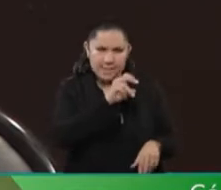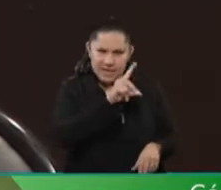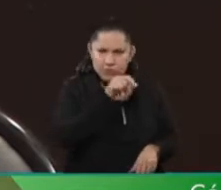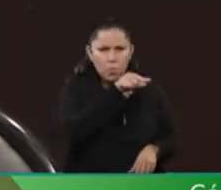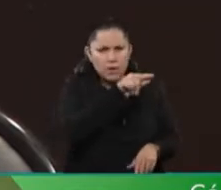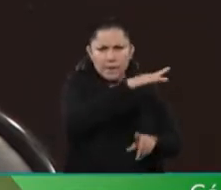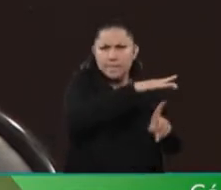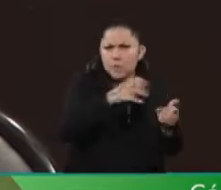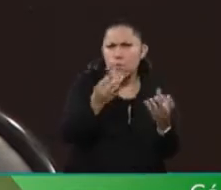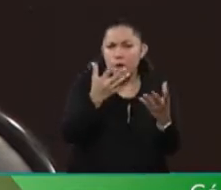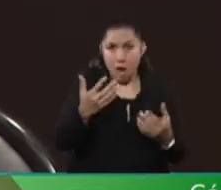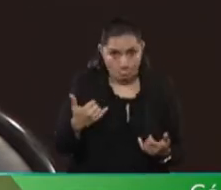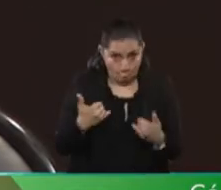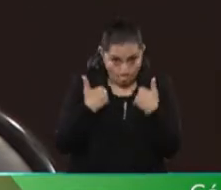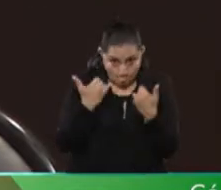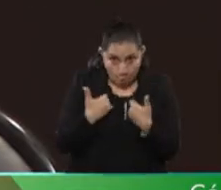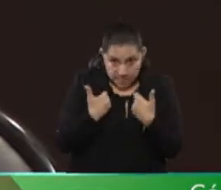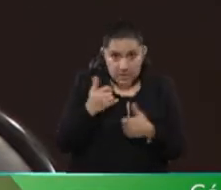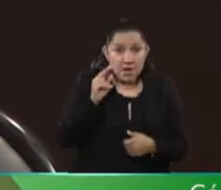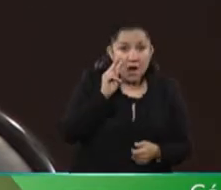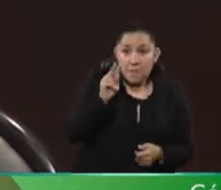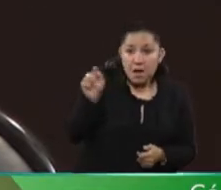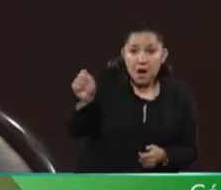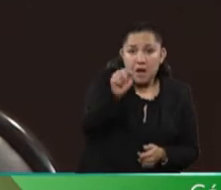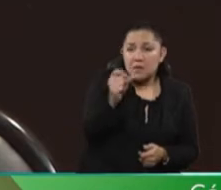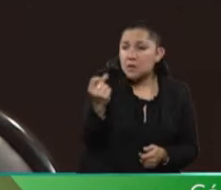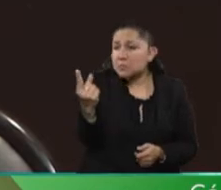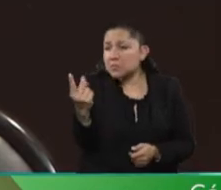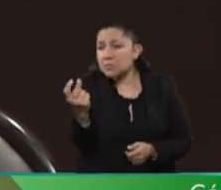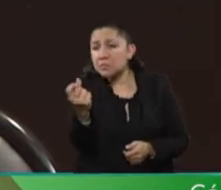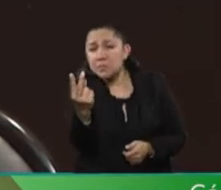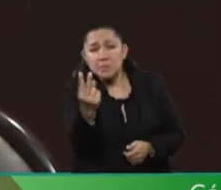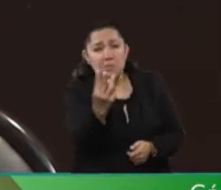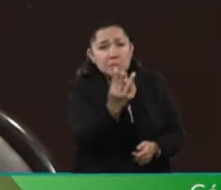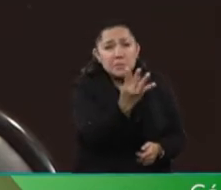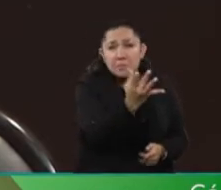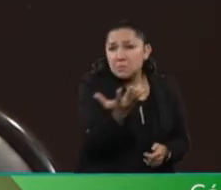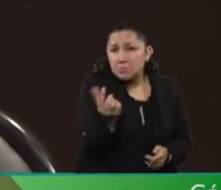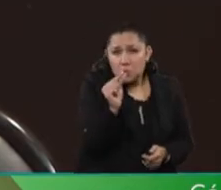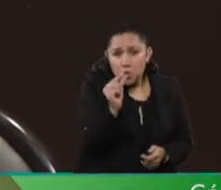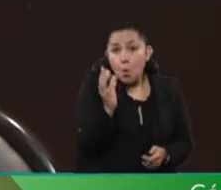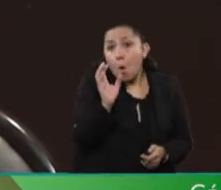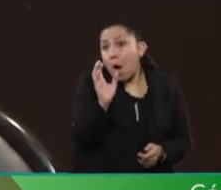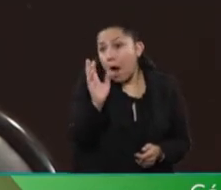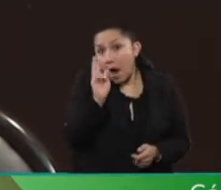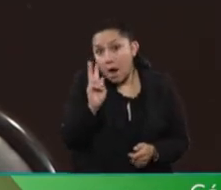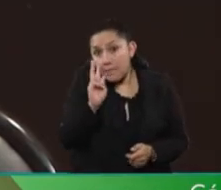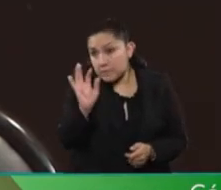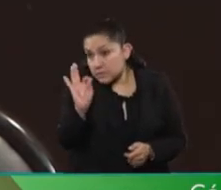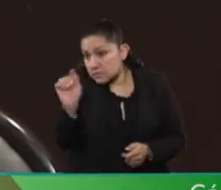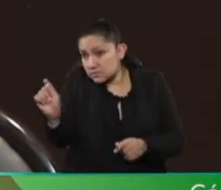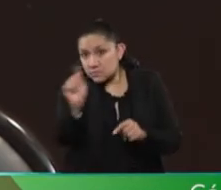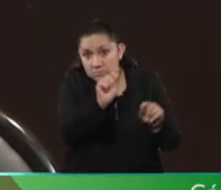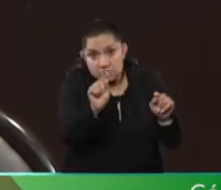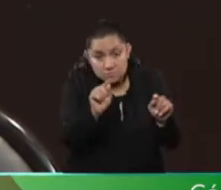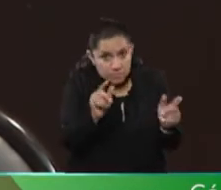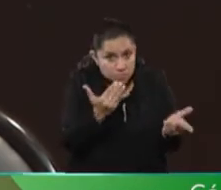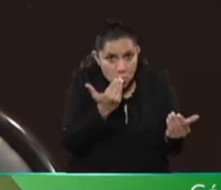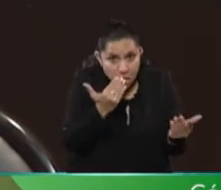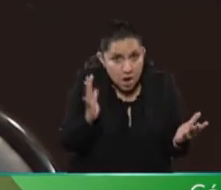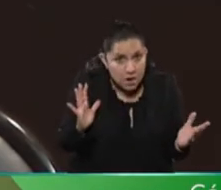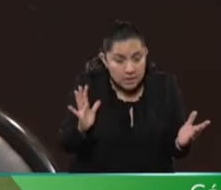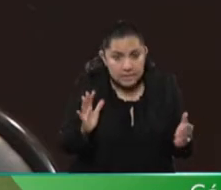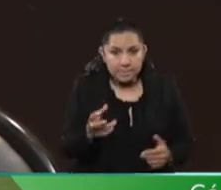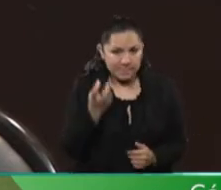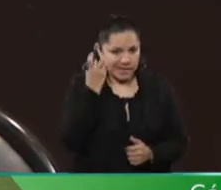mano si es que los hay Y eso es un sinsentido porque al final lo